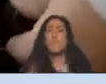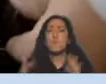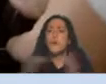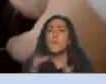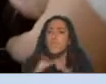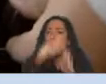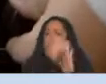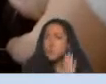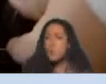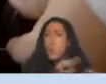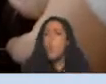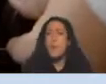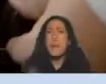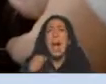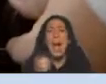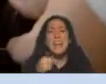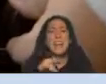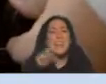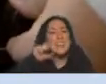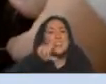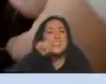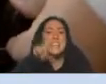encuentra en la web